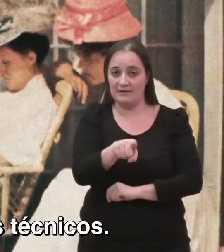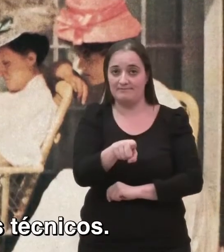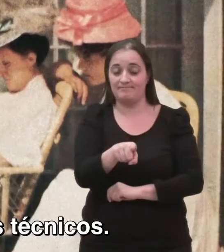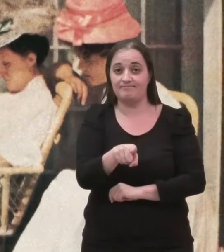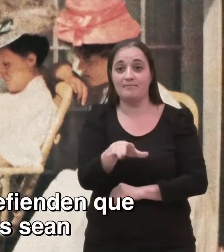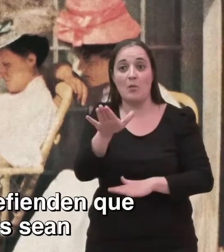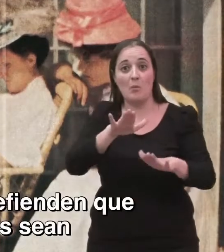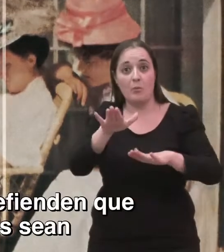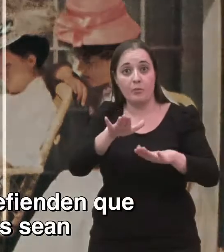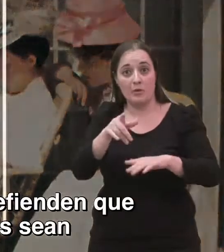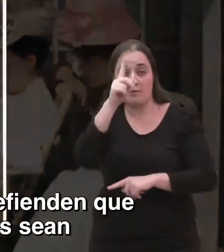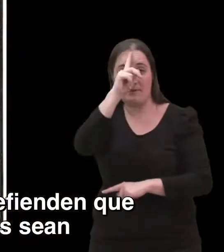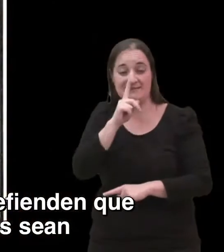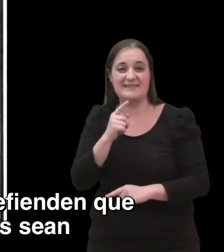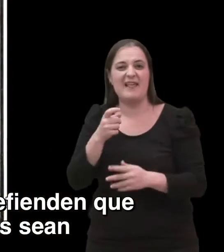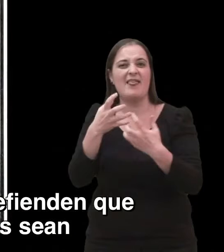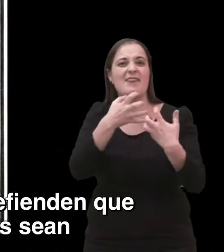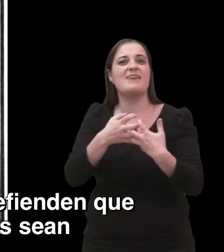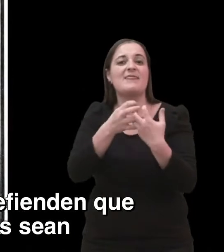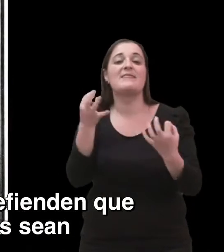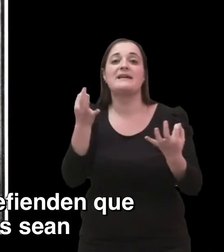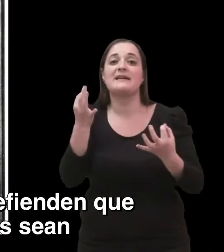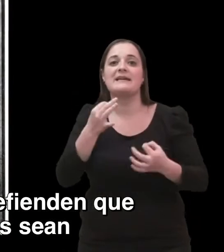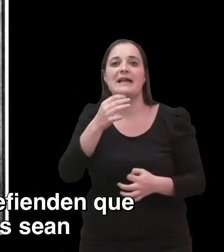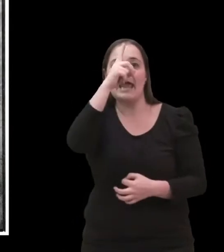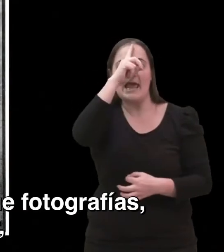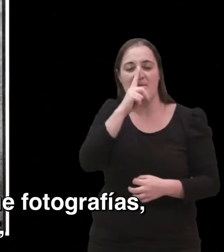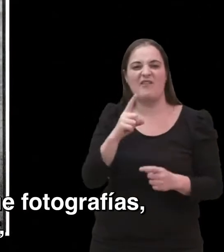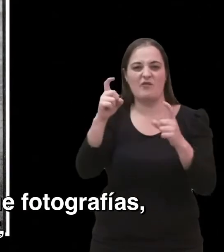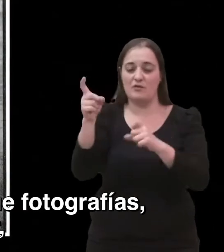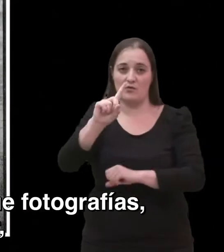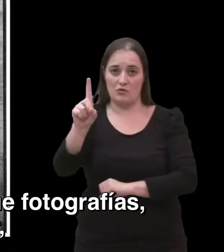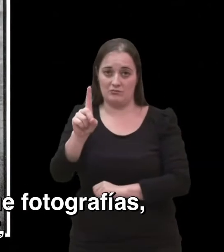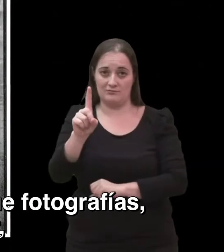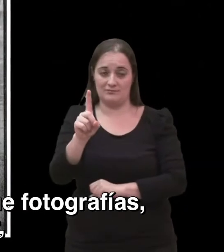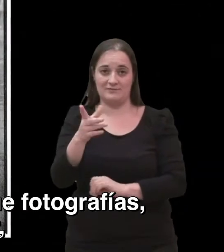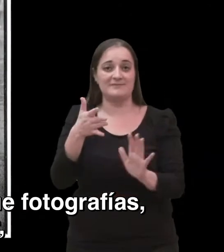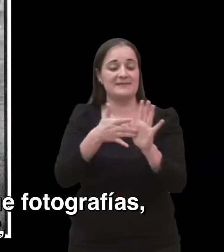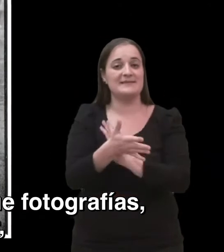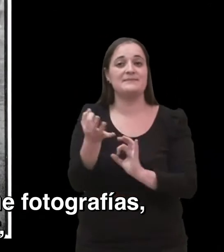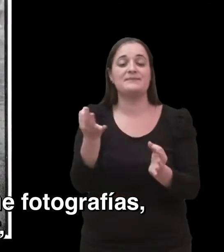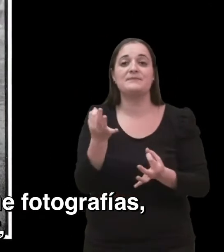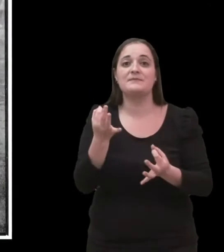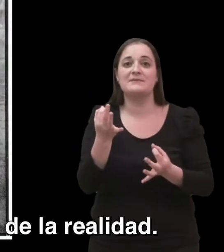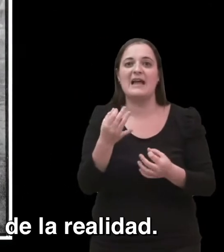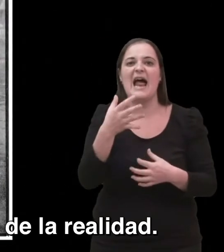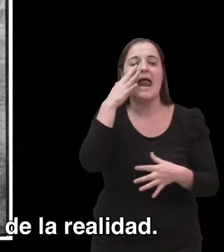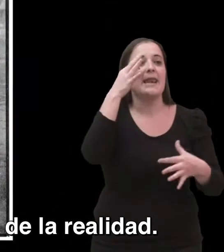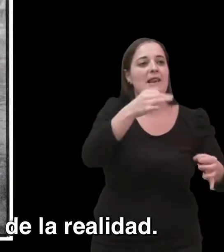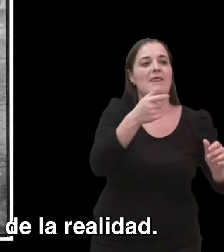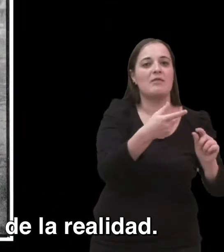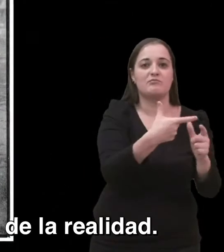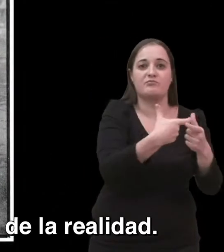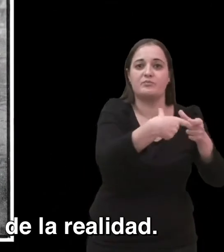técnicos. Los pictorialistas defienden que sus fotografías sean imágenes antes que fotografías, es decir, antes